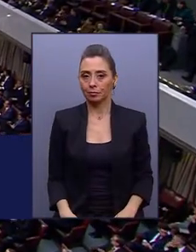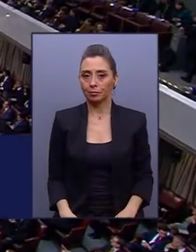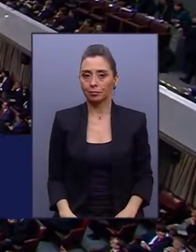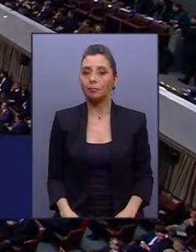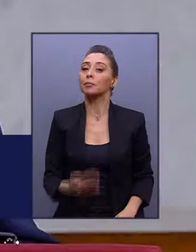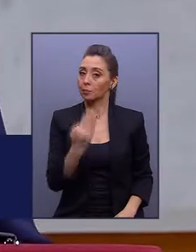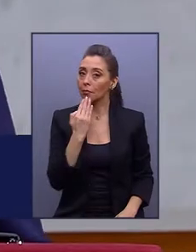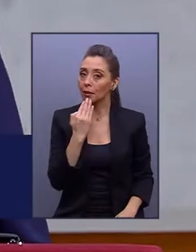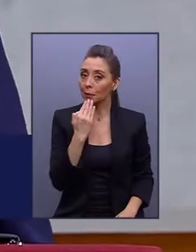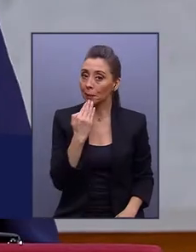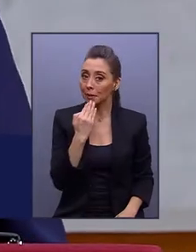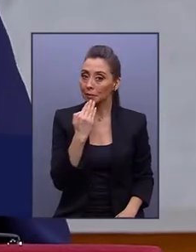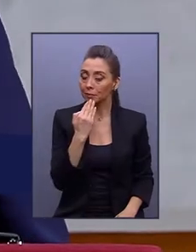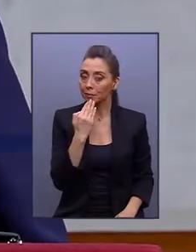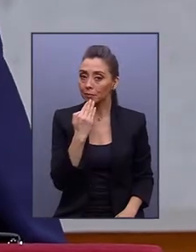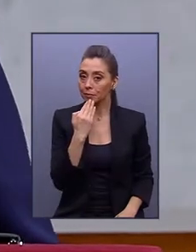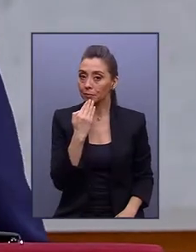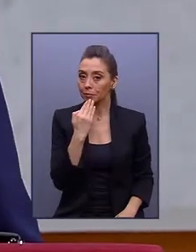También